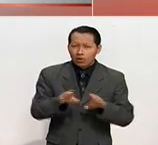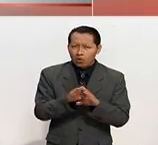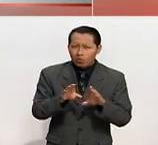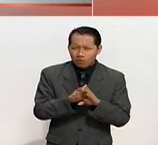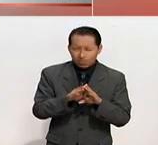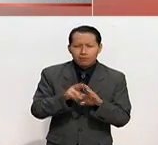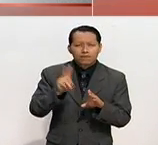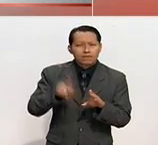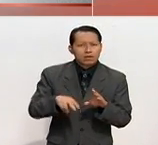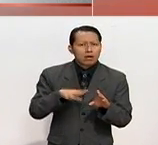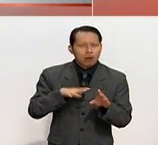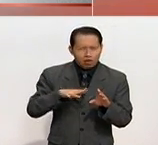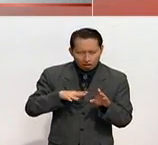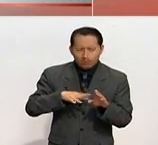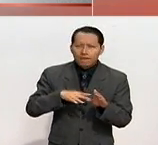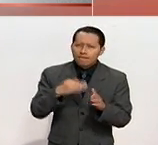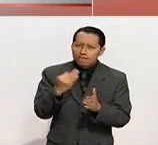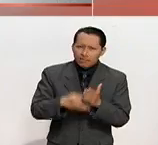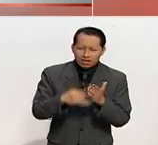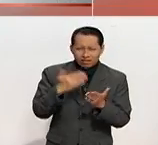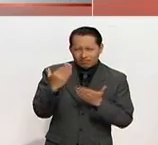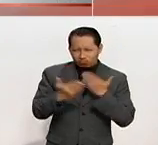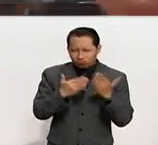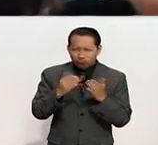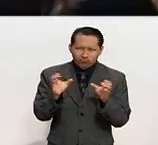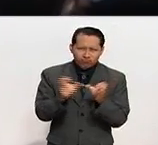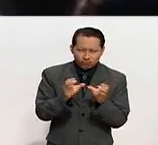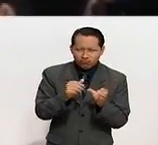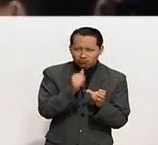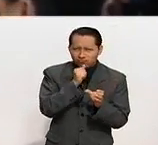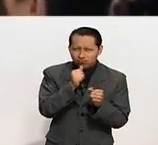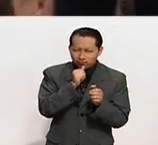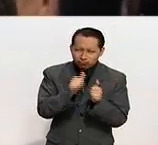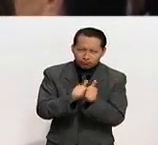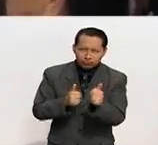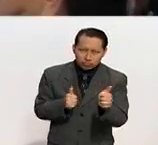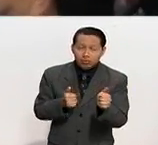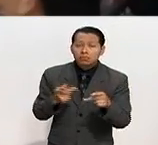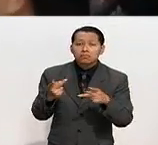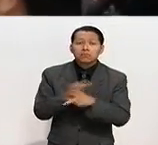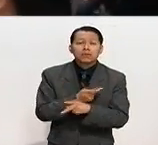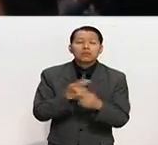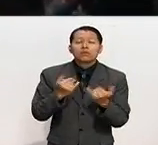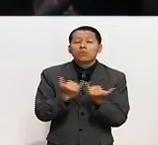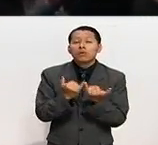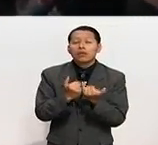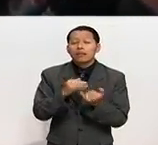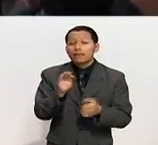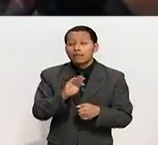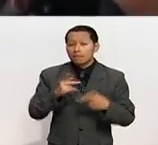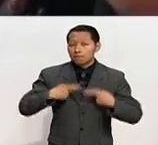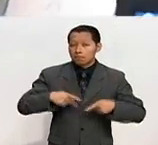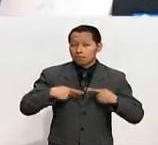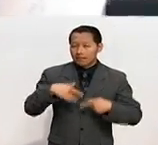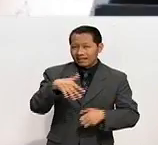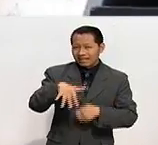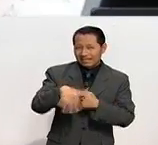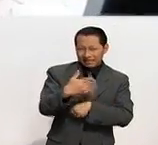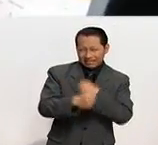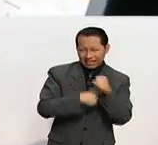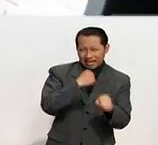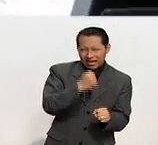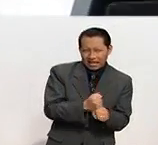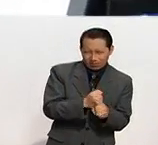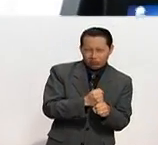rezago educativo y uno de los rezagos educativos más importantes es de aquellos que tienen 15 años o más y que no tienen